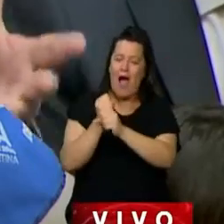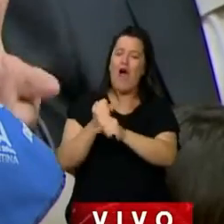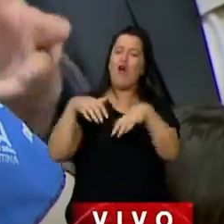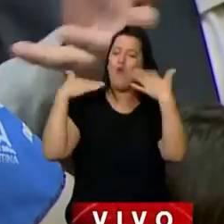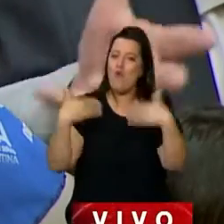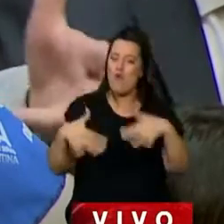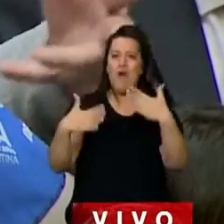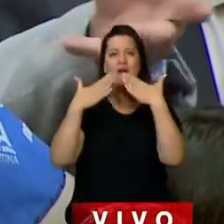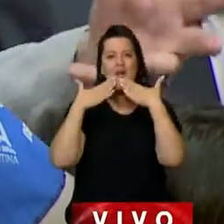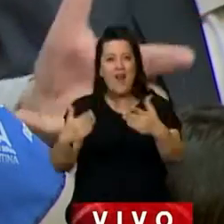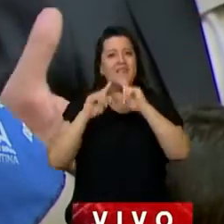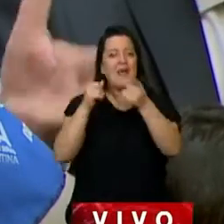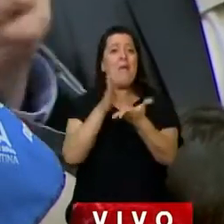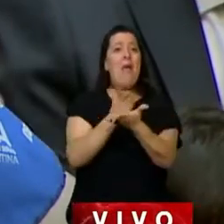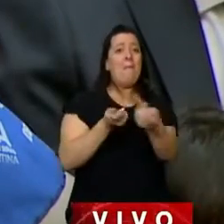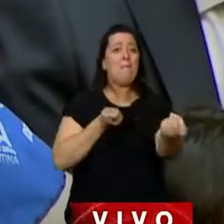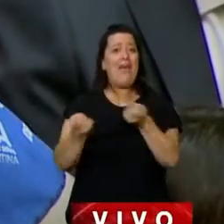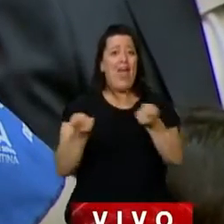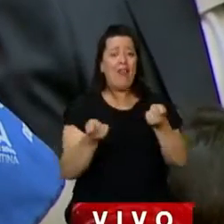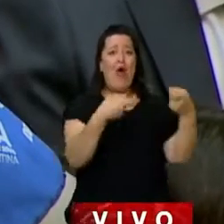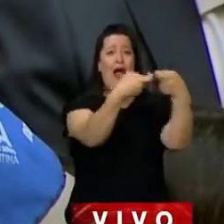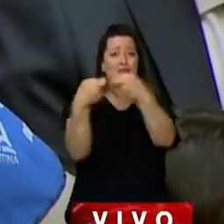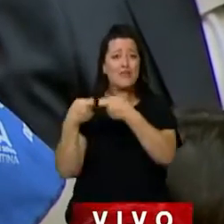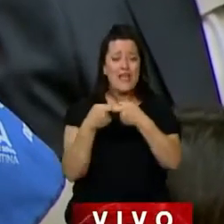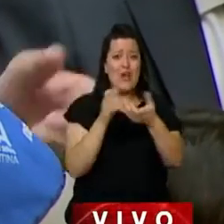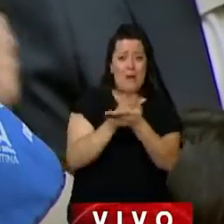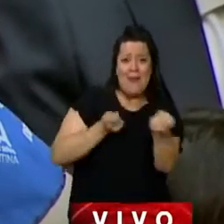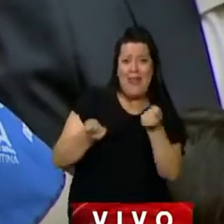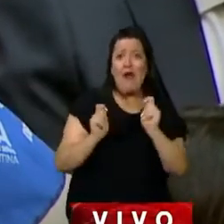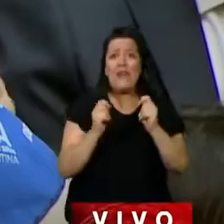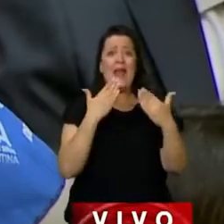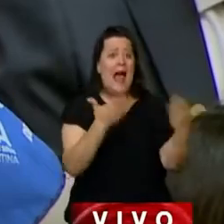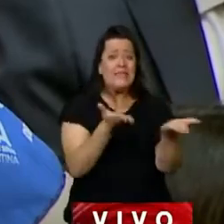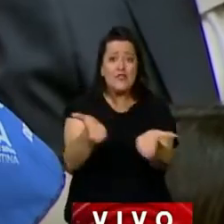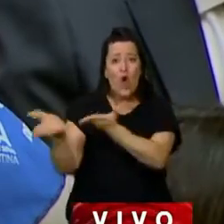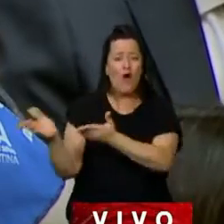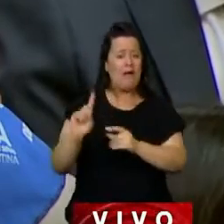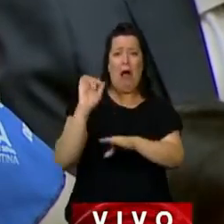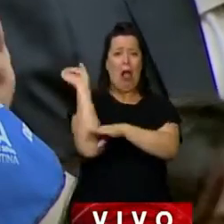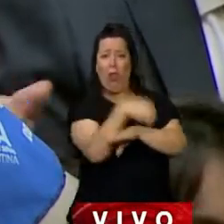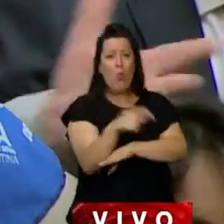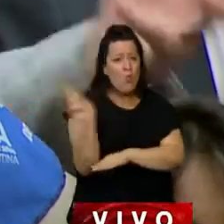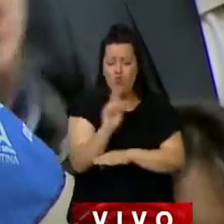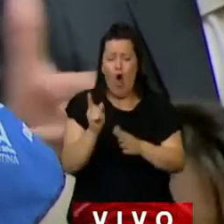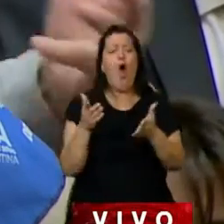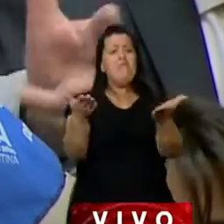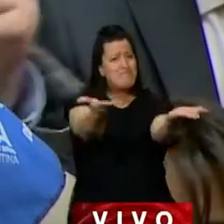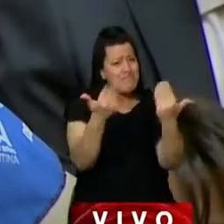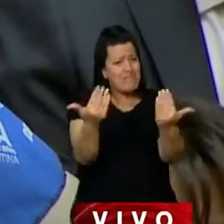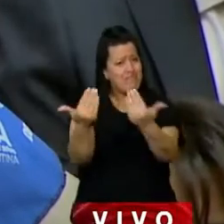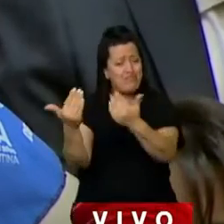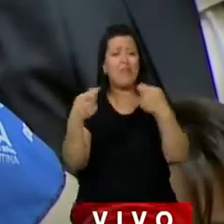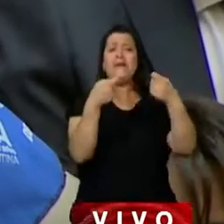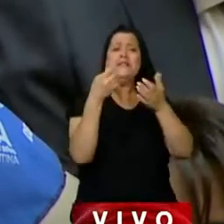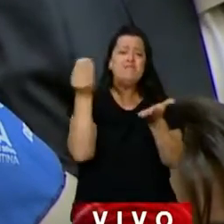actuaron incluso como mediadores entre las distintas organizaciones, no haciendo a un lado el cuerpo, sino justamente invitándolos